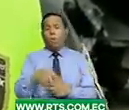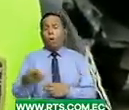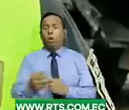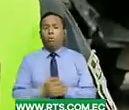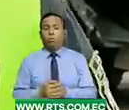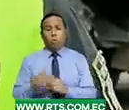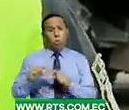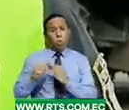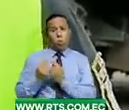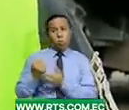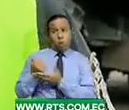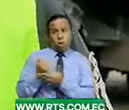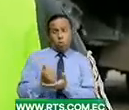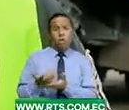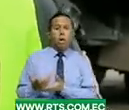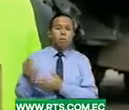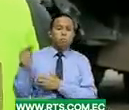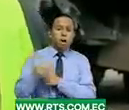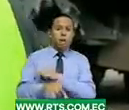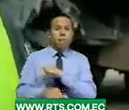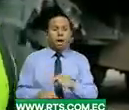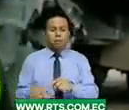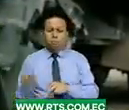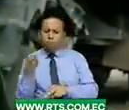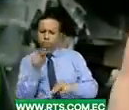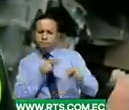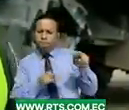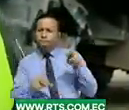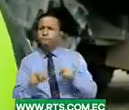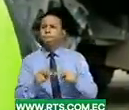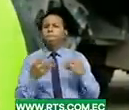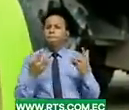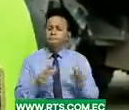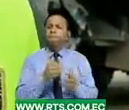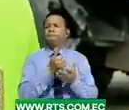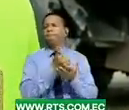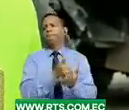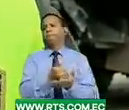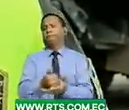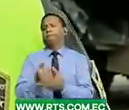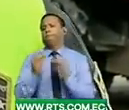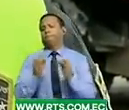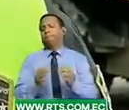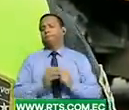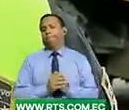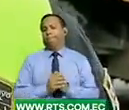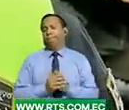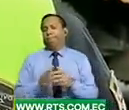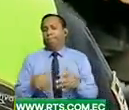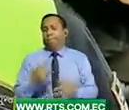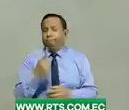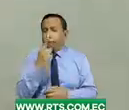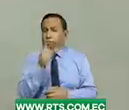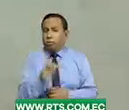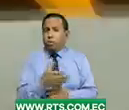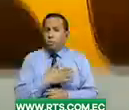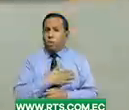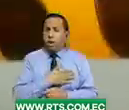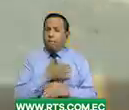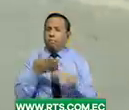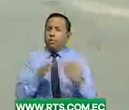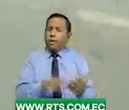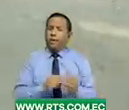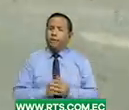socorro asistieron al lugar y pudimos brindar la ayuda necesaria. Lastimosamente hay un fallecido. Los heridos